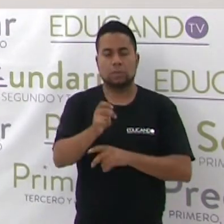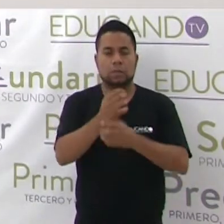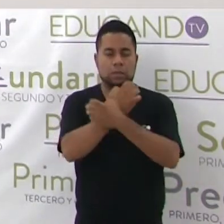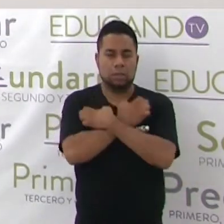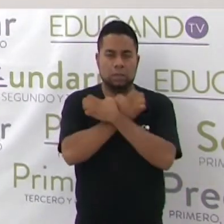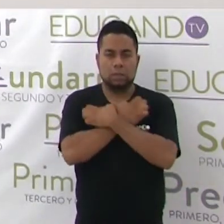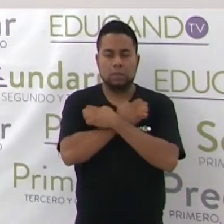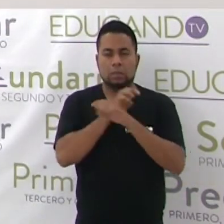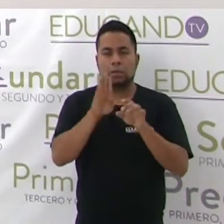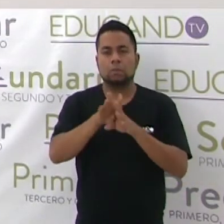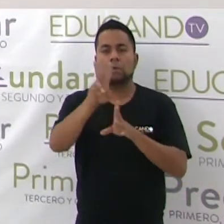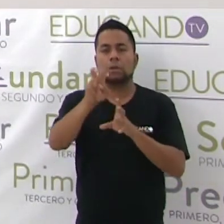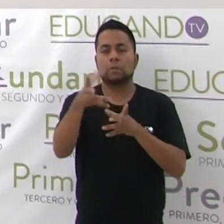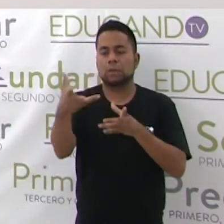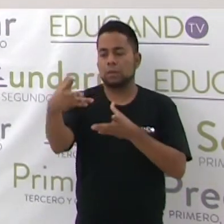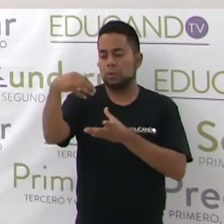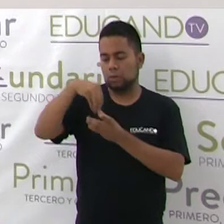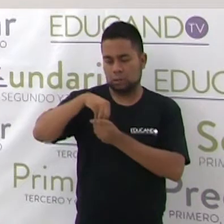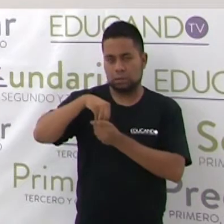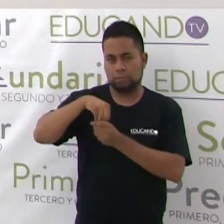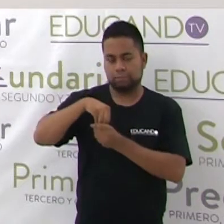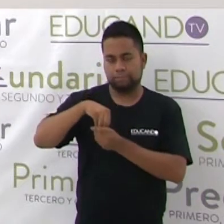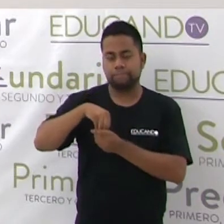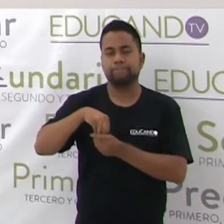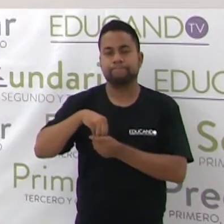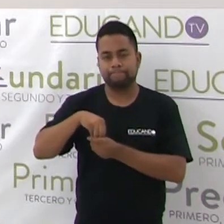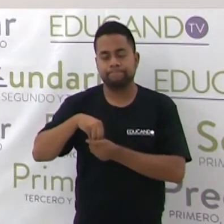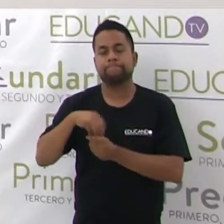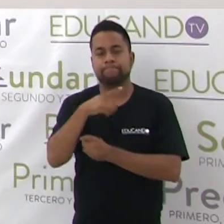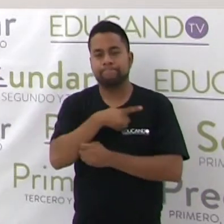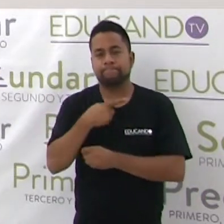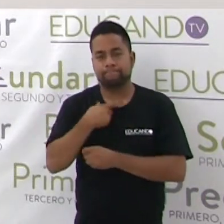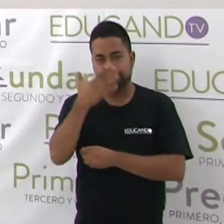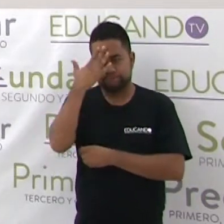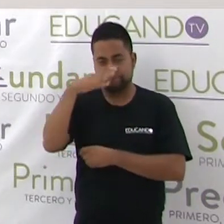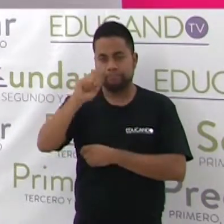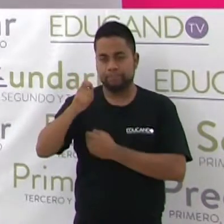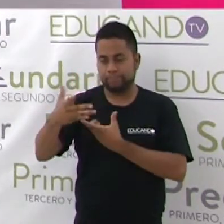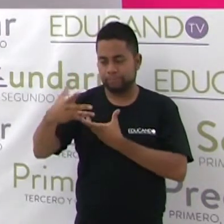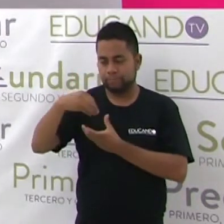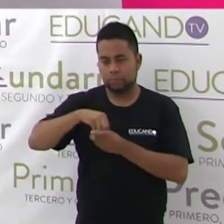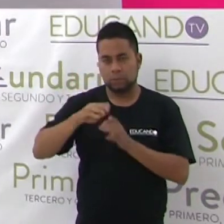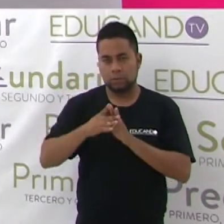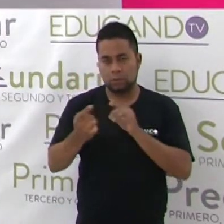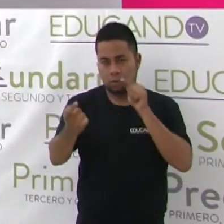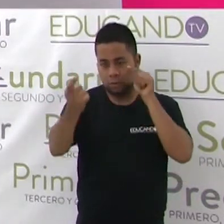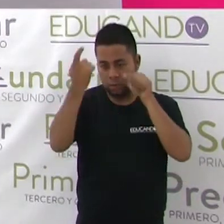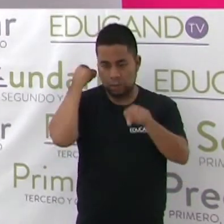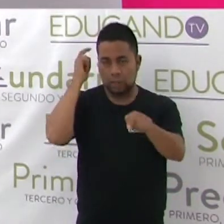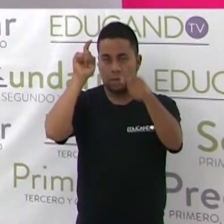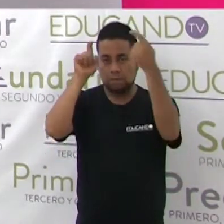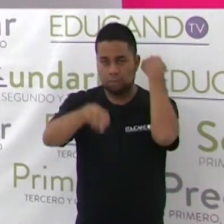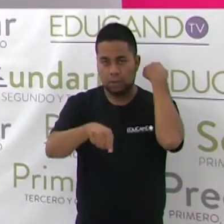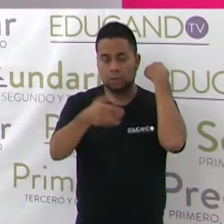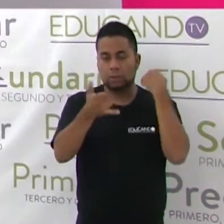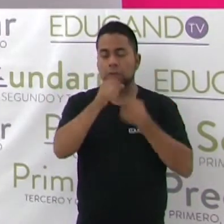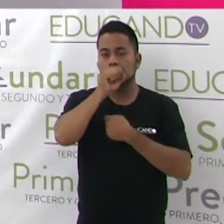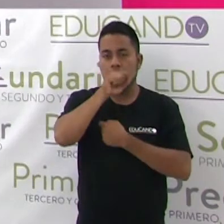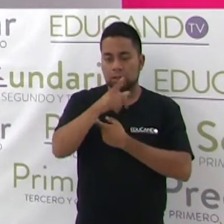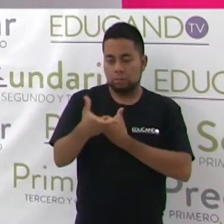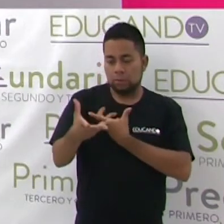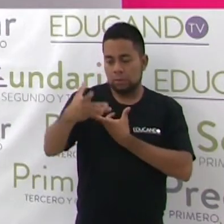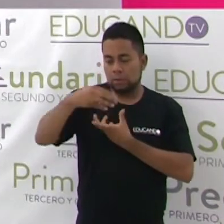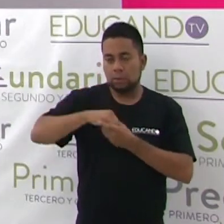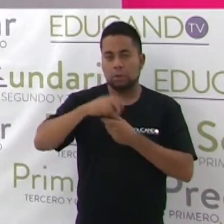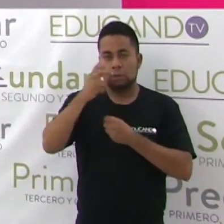es incluyente, ¿sí? Debemos de tomar en cuenta que debemos de ser empáticos e incluyentes. De esto habla el